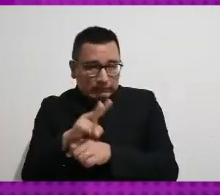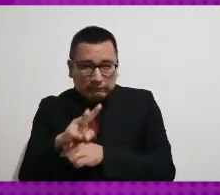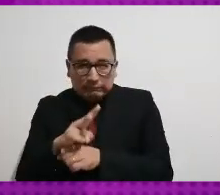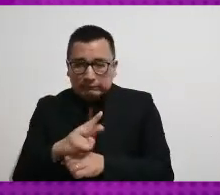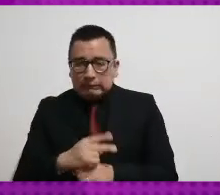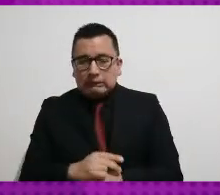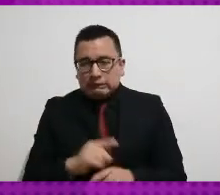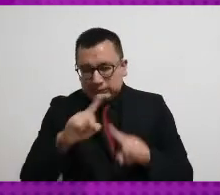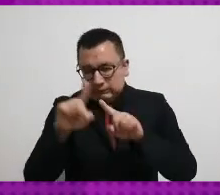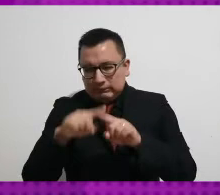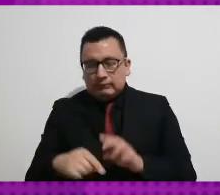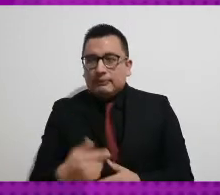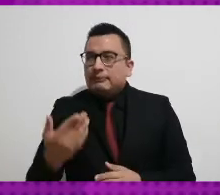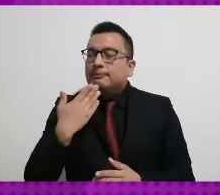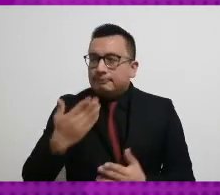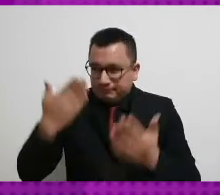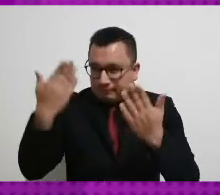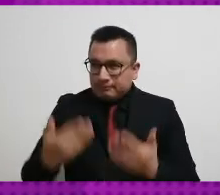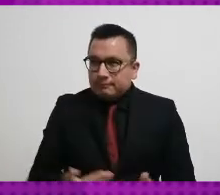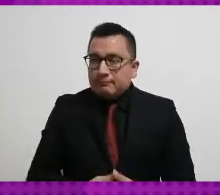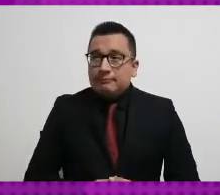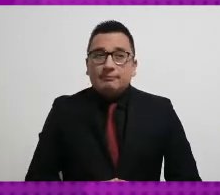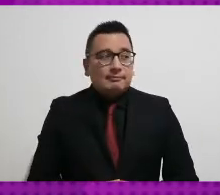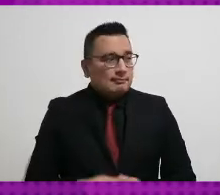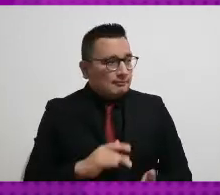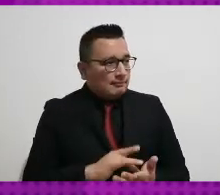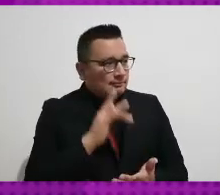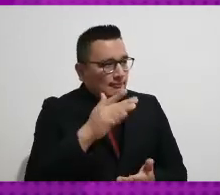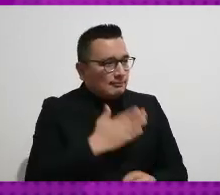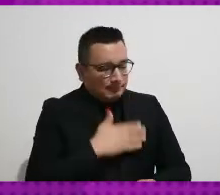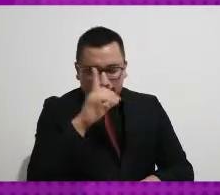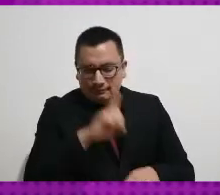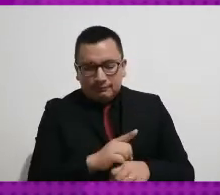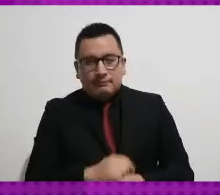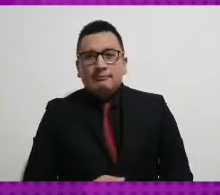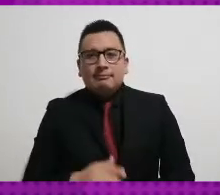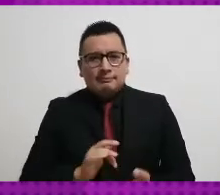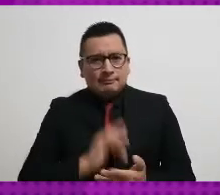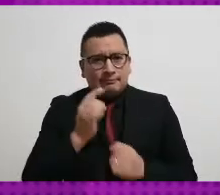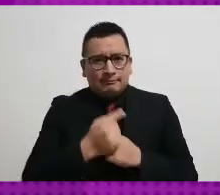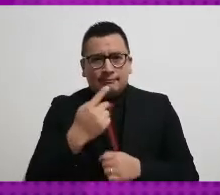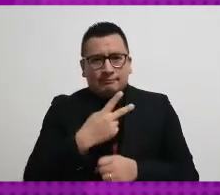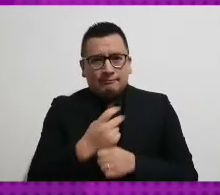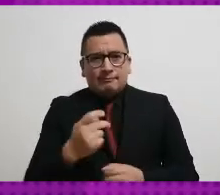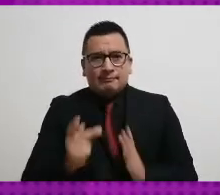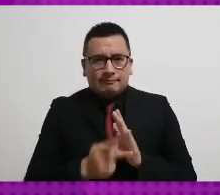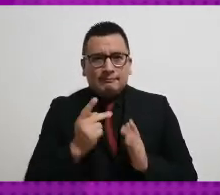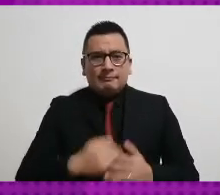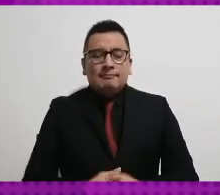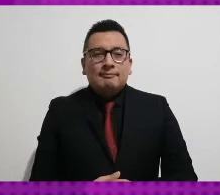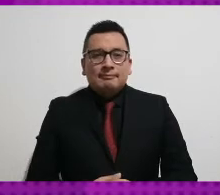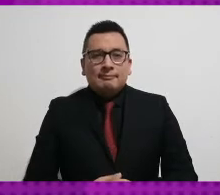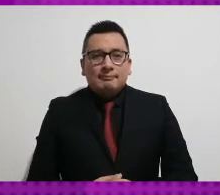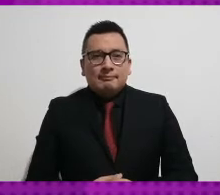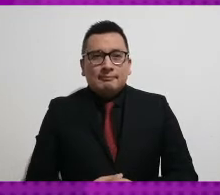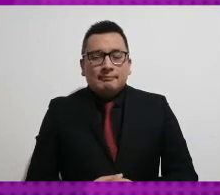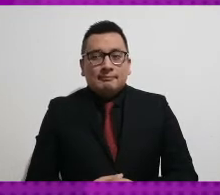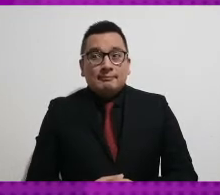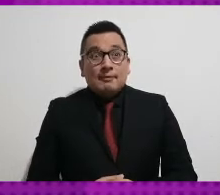Auditoría. Bienvenido también. ¿Cómo está, contador? Gracias, Guillermo. Muy amable. Buenos días. Igual, muchas gracias por la oportunidad de estar aquí con